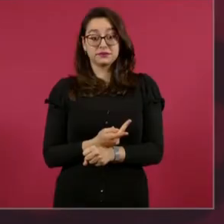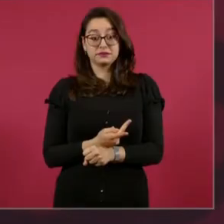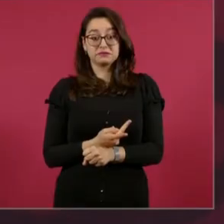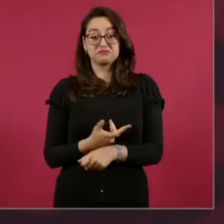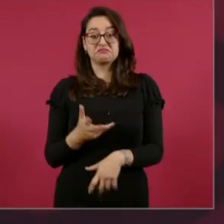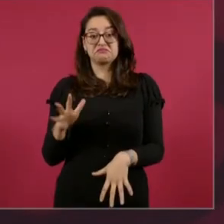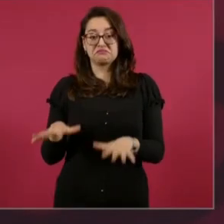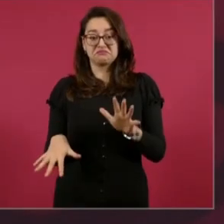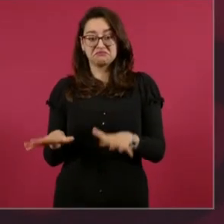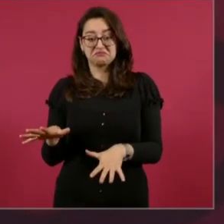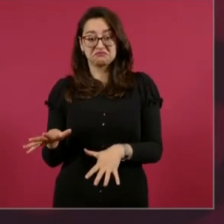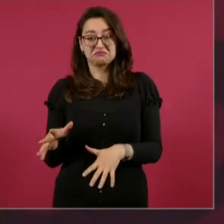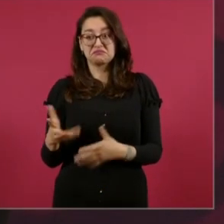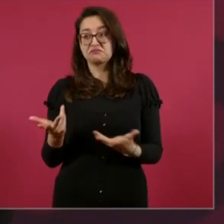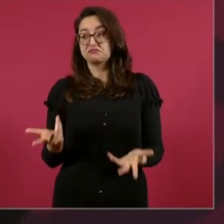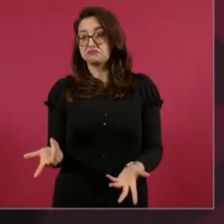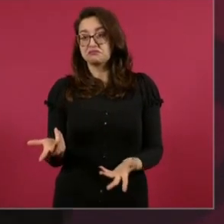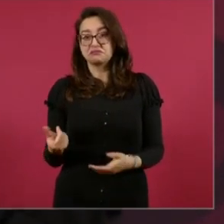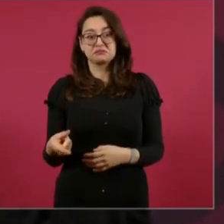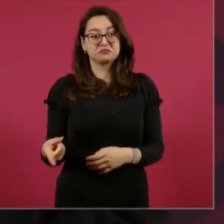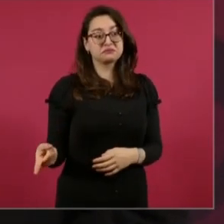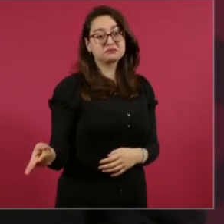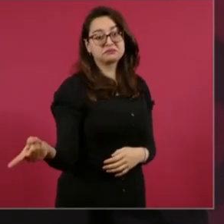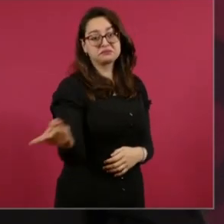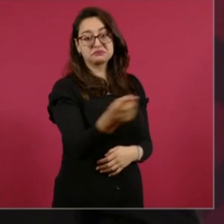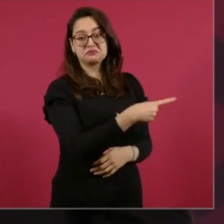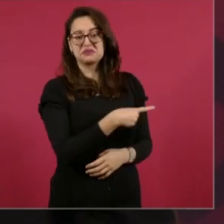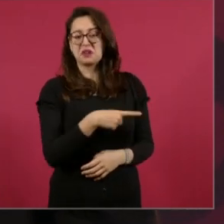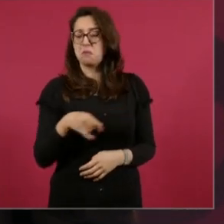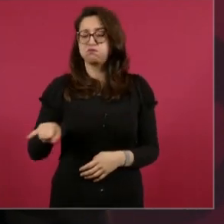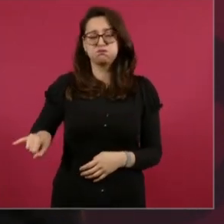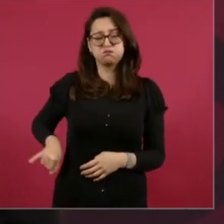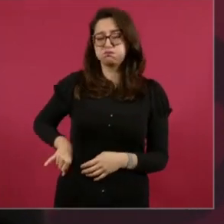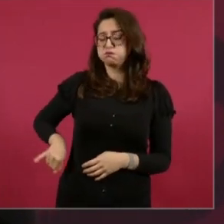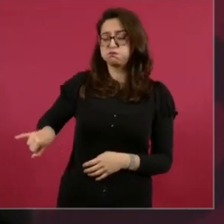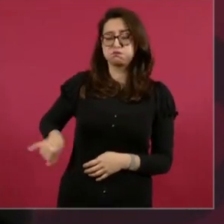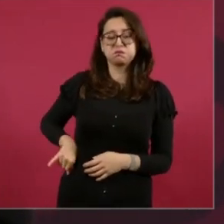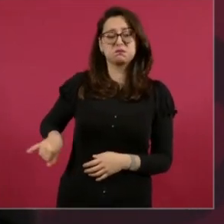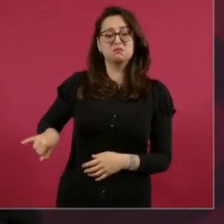ni les importa, ni lo saben